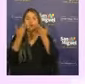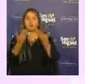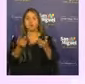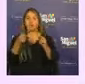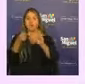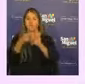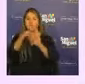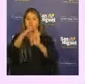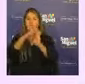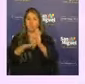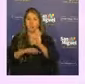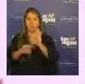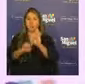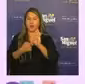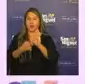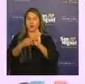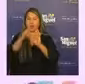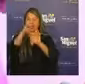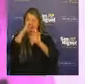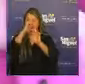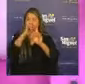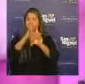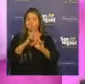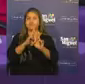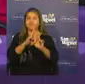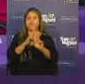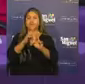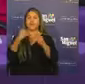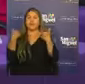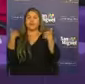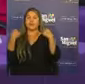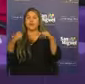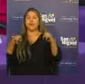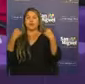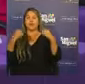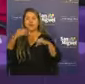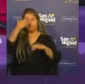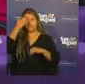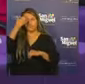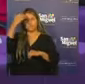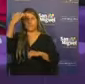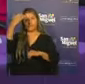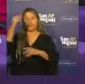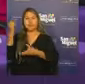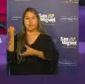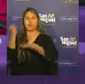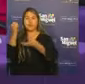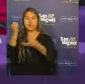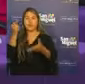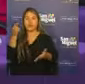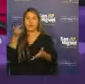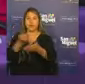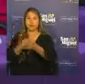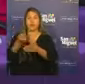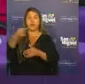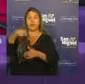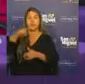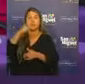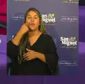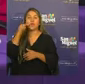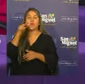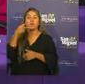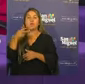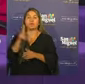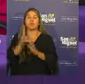este programa de reconocimiento a deportistas destacados, que invirtió en ellos y ellas para su